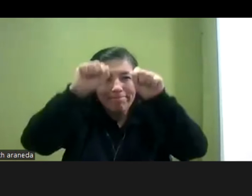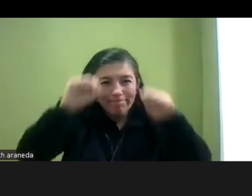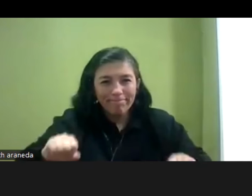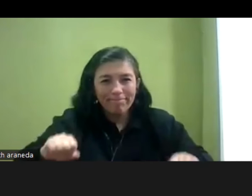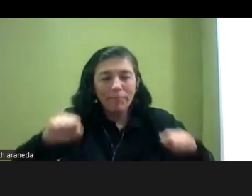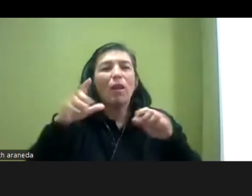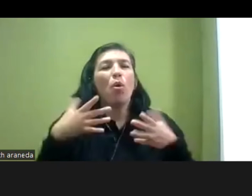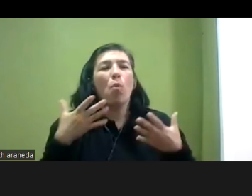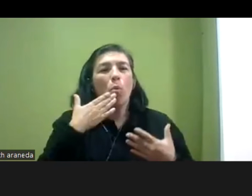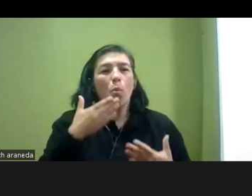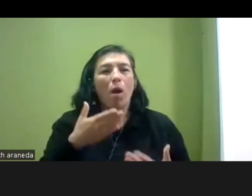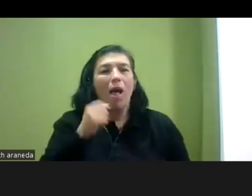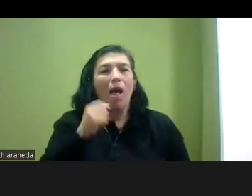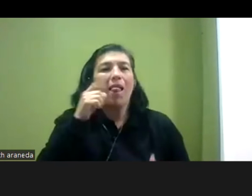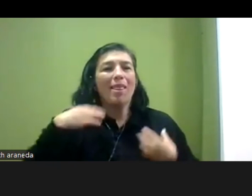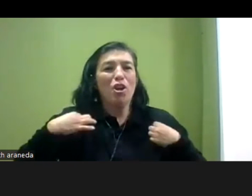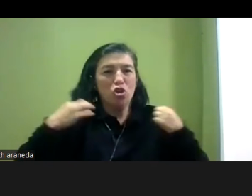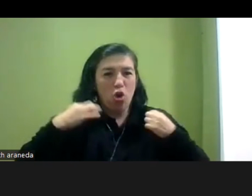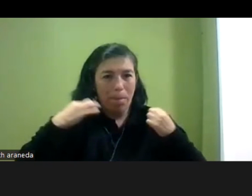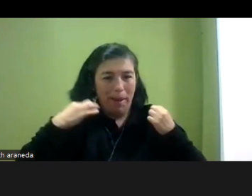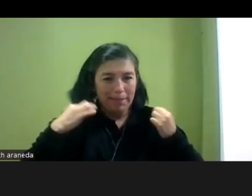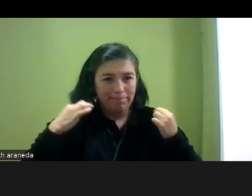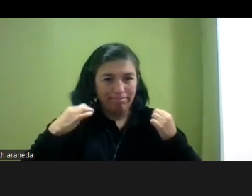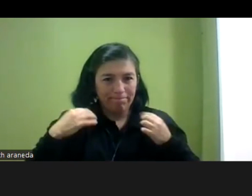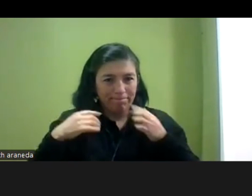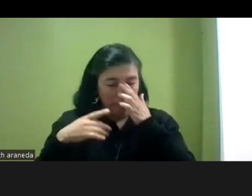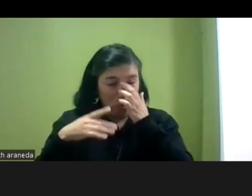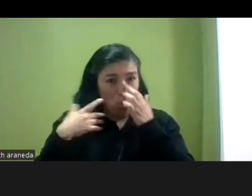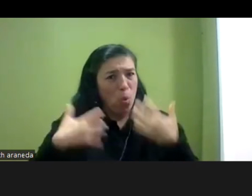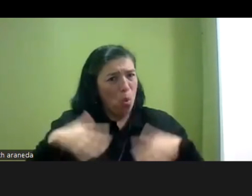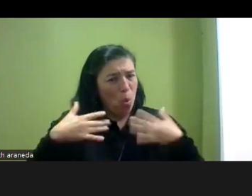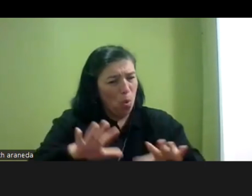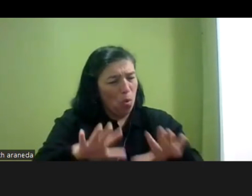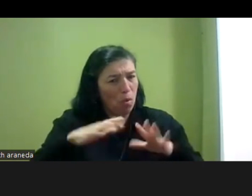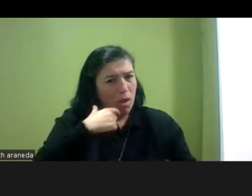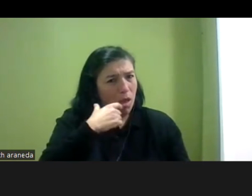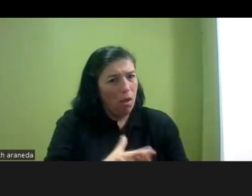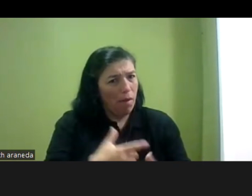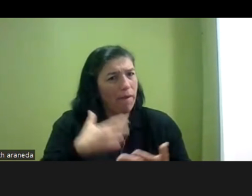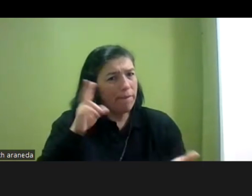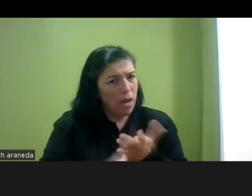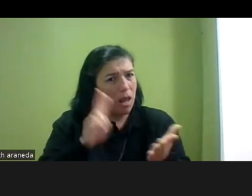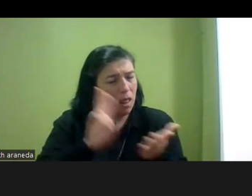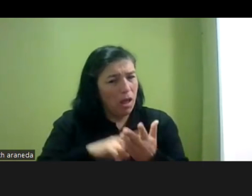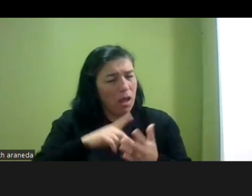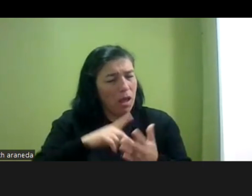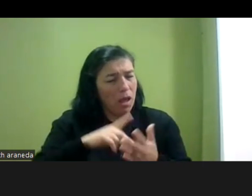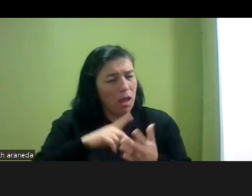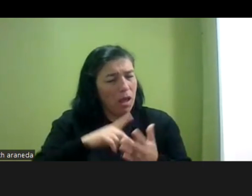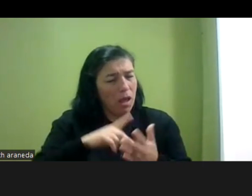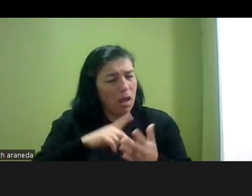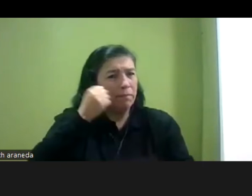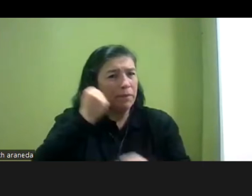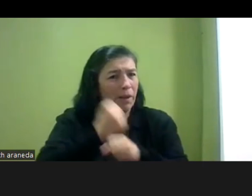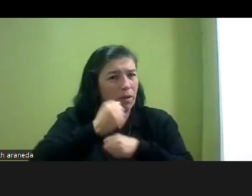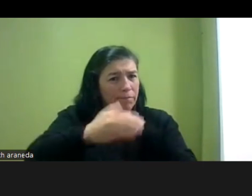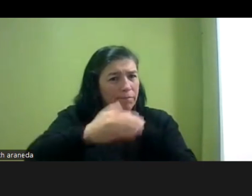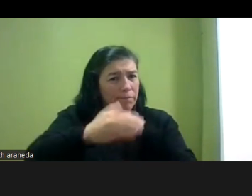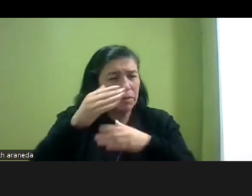la textil. Es realmente sorprendente lo que lograron hacer. Unos